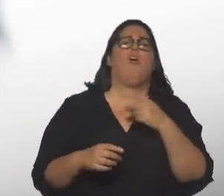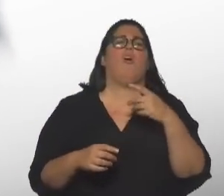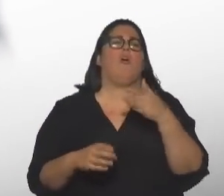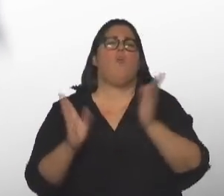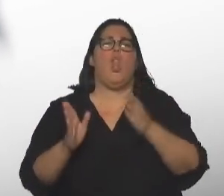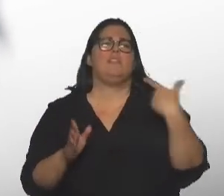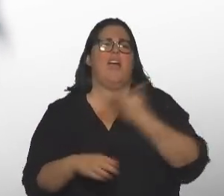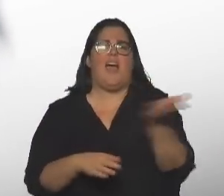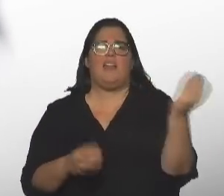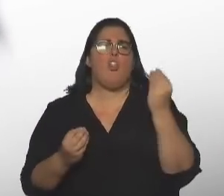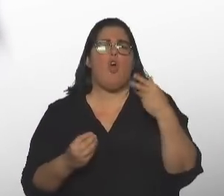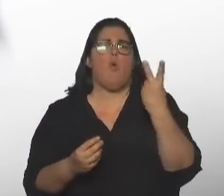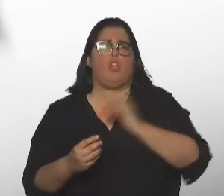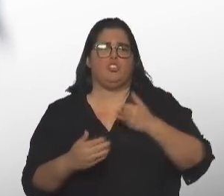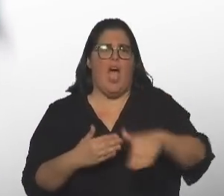generalizada.